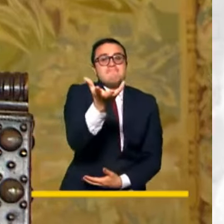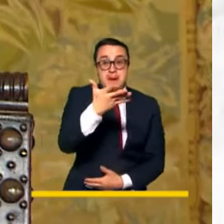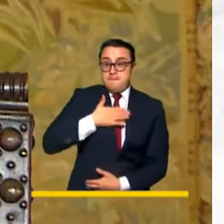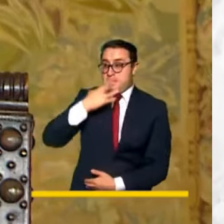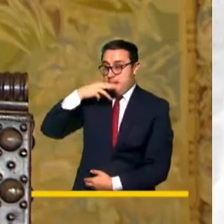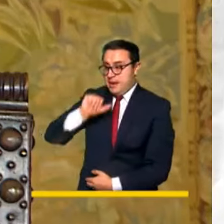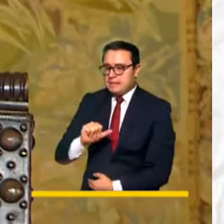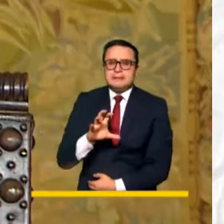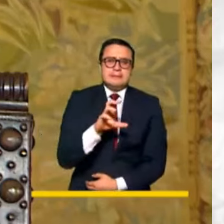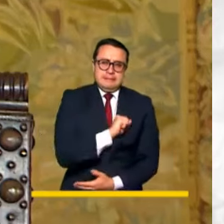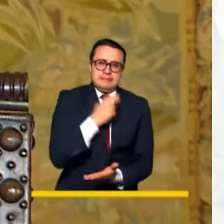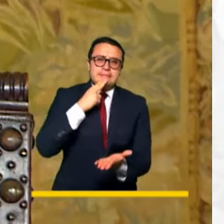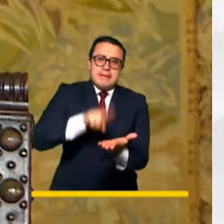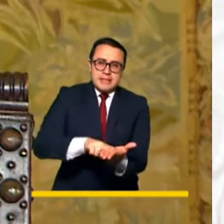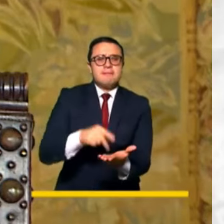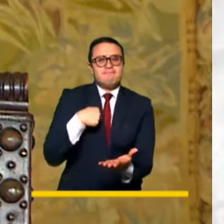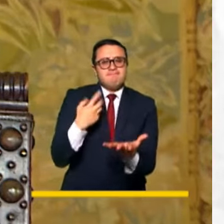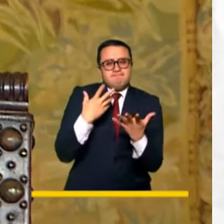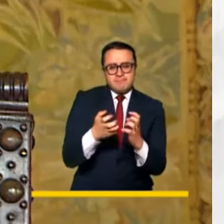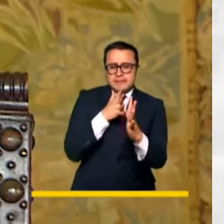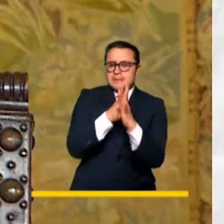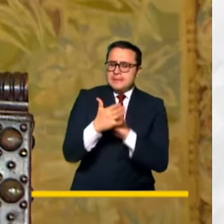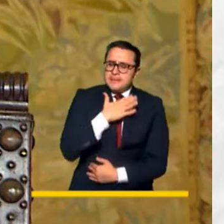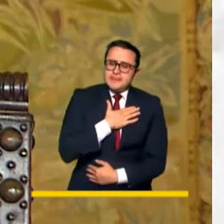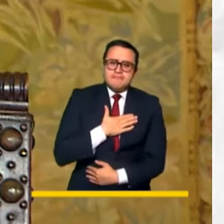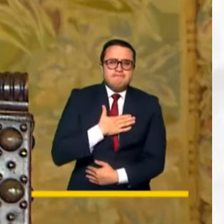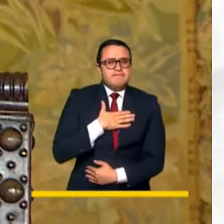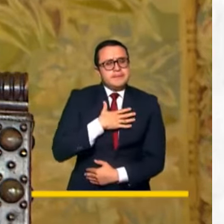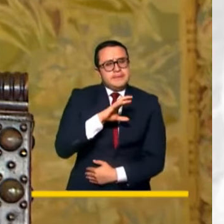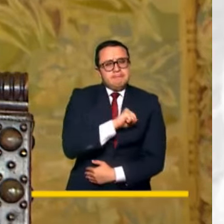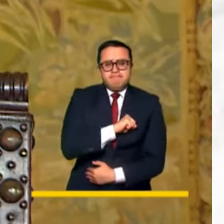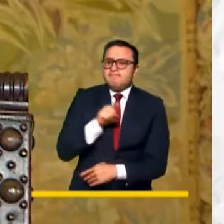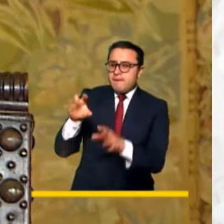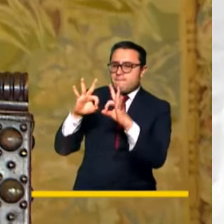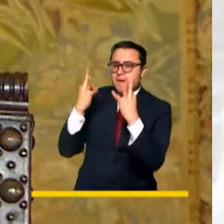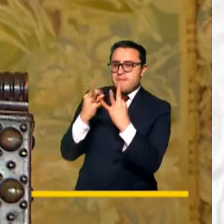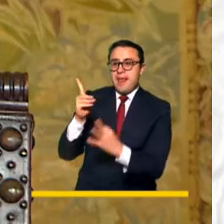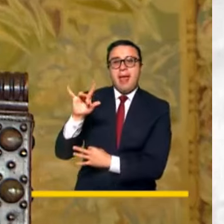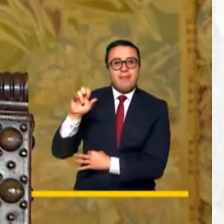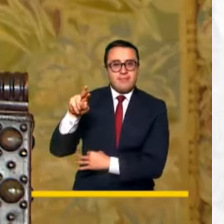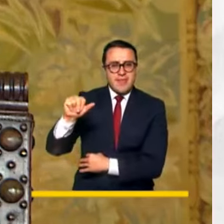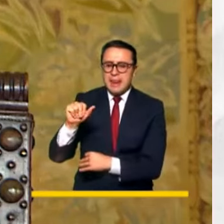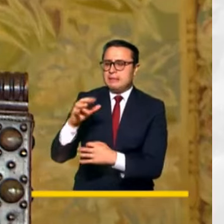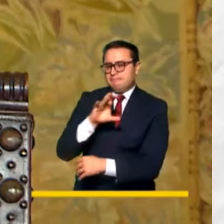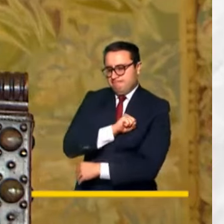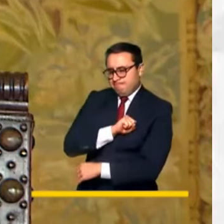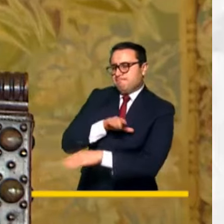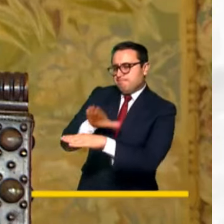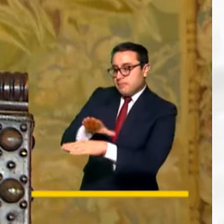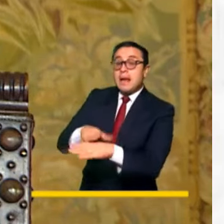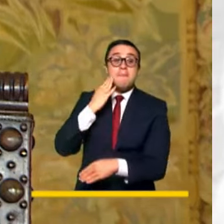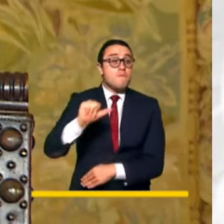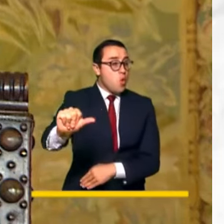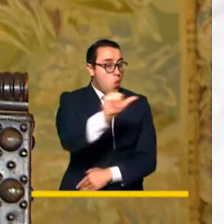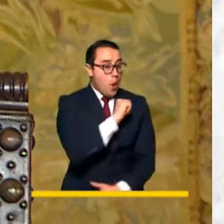celeridad quiero expresar Mi sentido pésame a los familiares de Diana y a todos los familiares de las mujeres